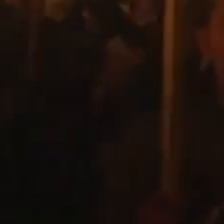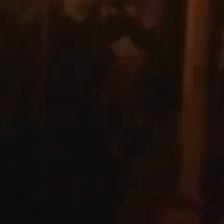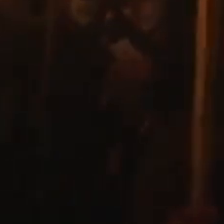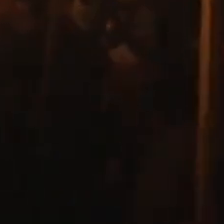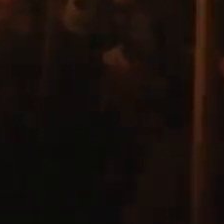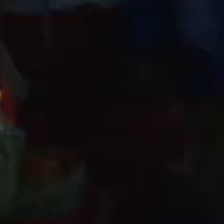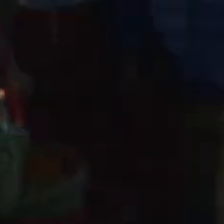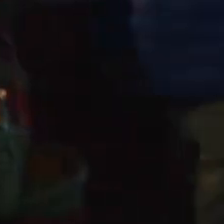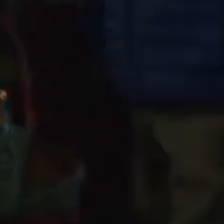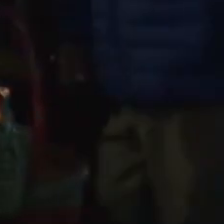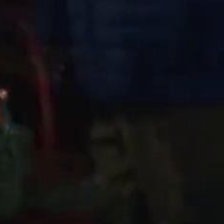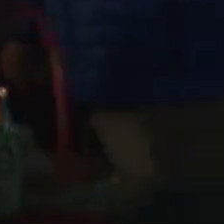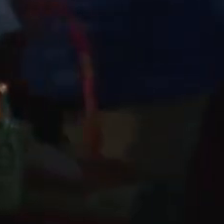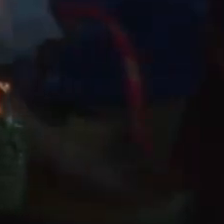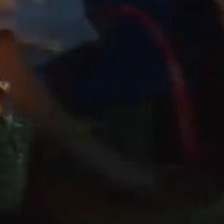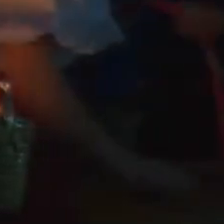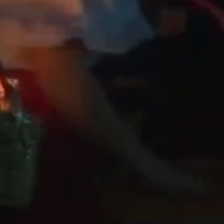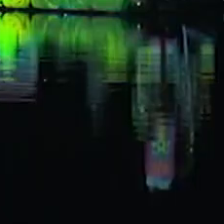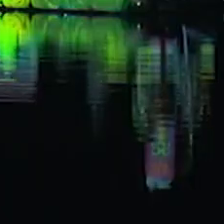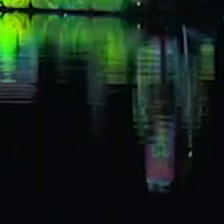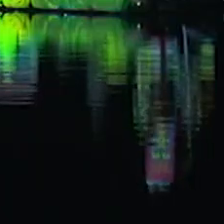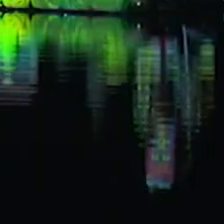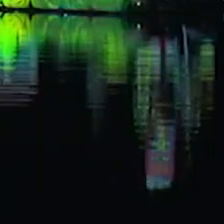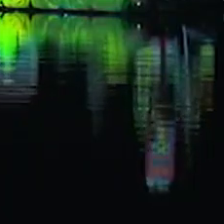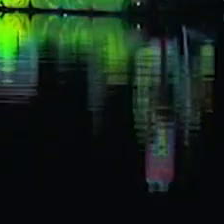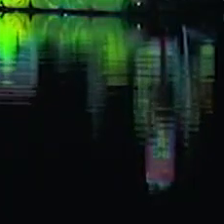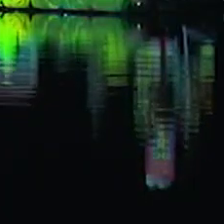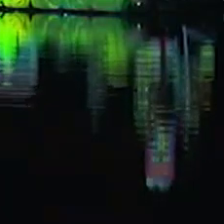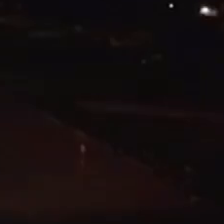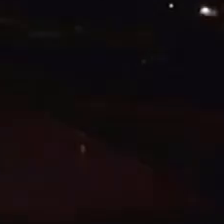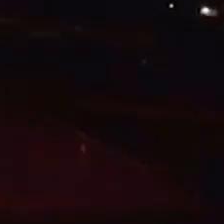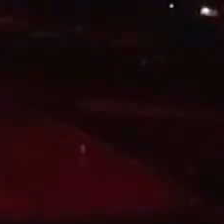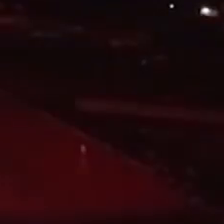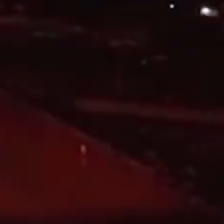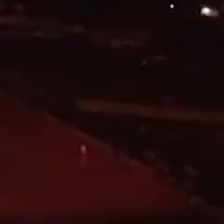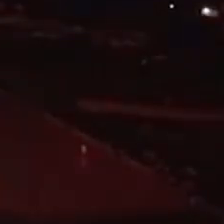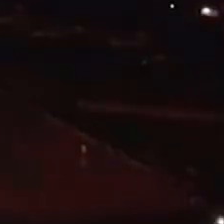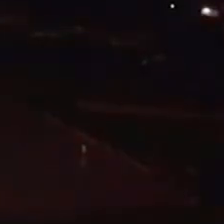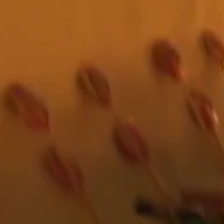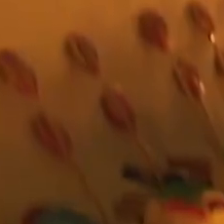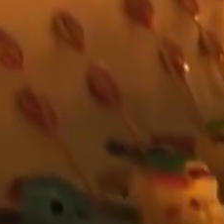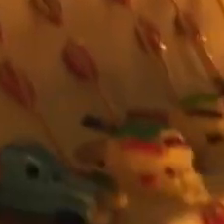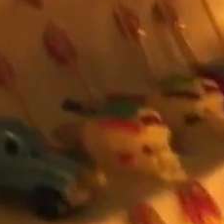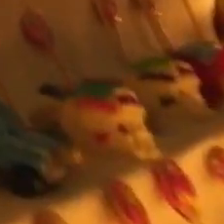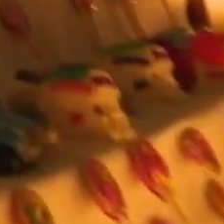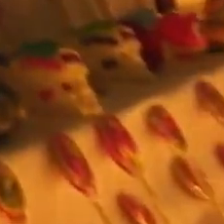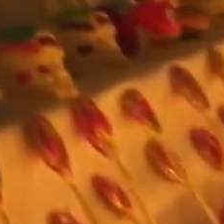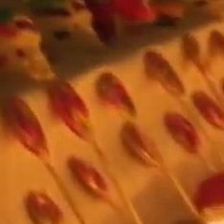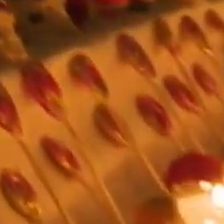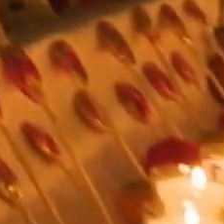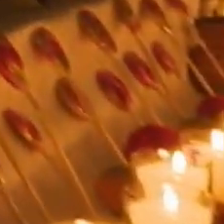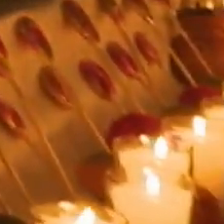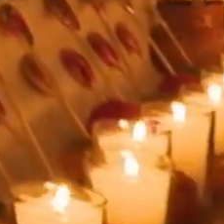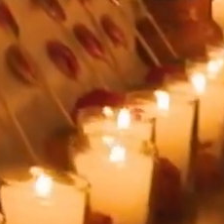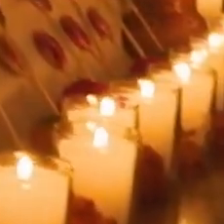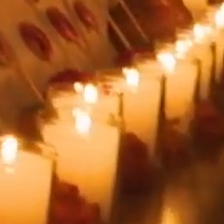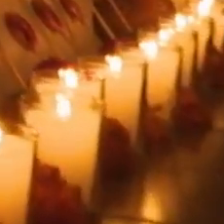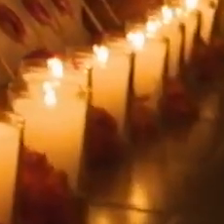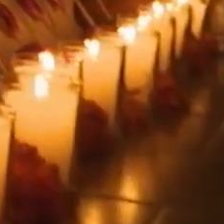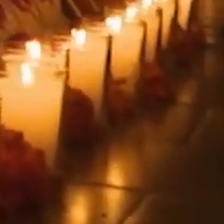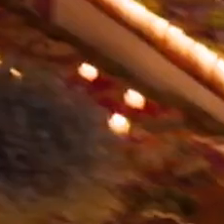La particular celebración mexicana del 2 de noviembre, sus